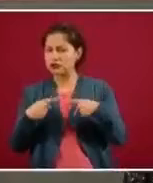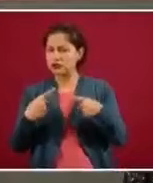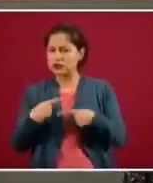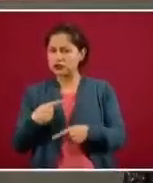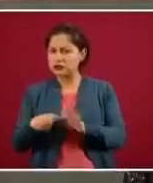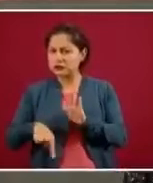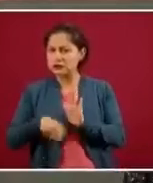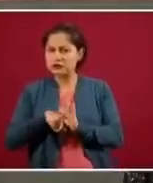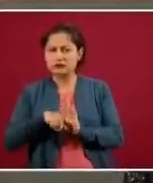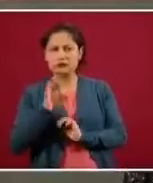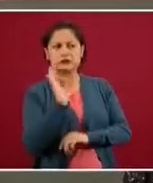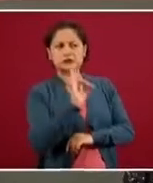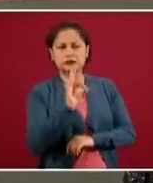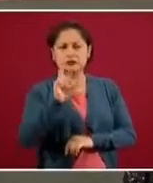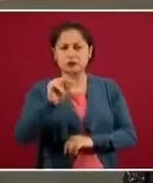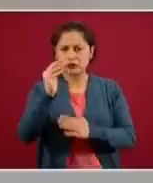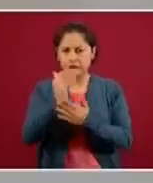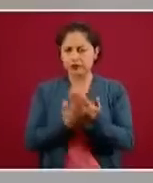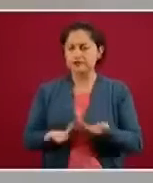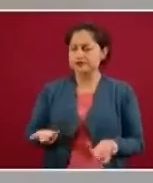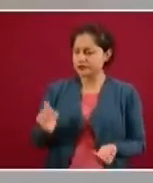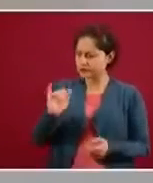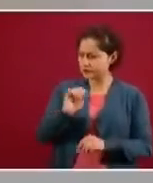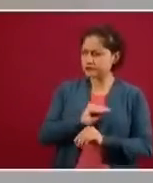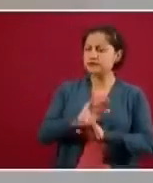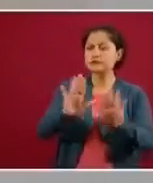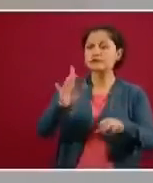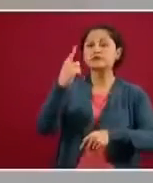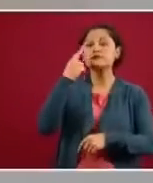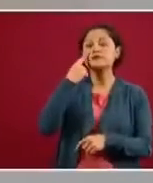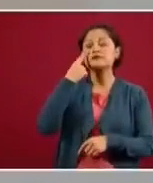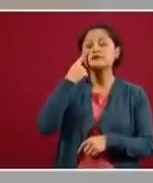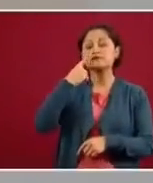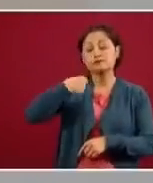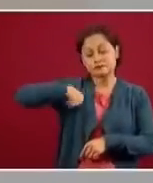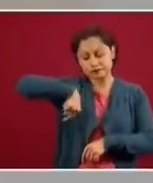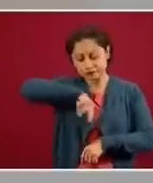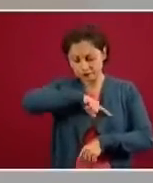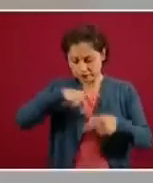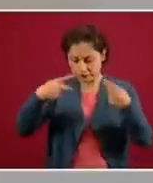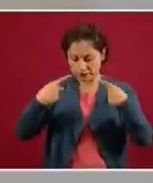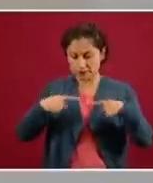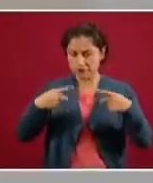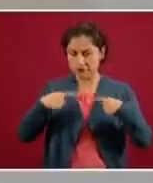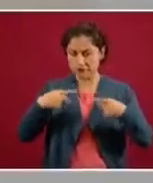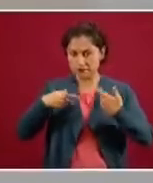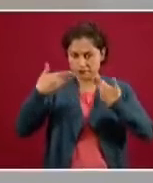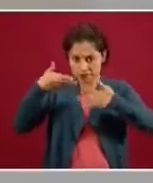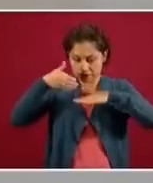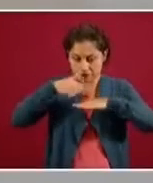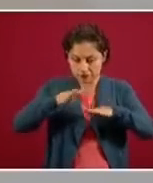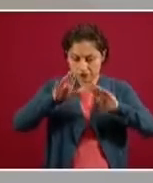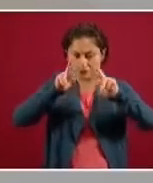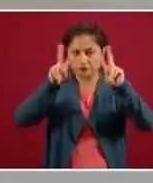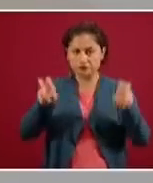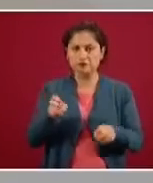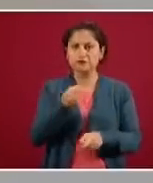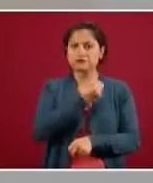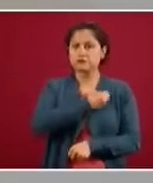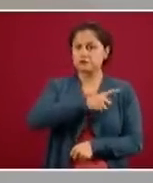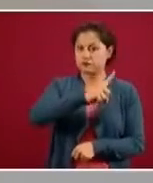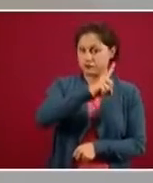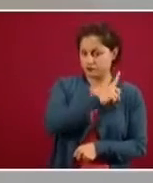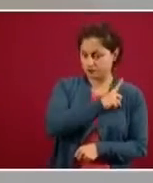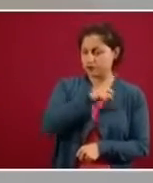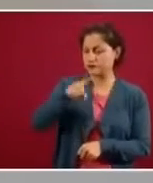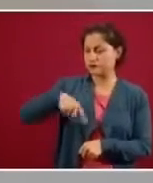Los especialistas en salud mental identifican un fenómeno de la mente humana que se llama proyección y que